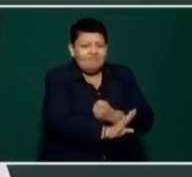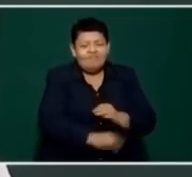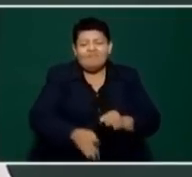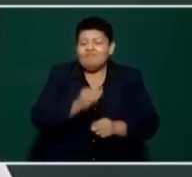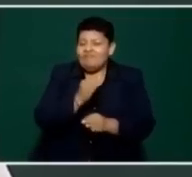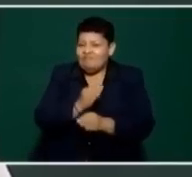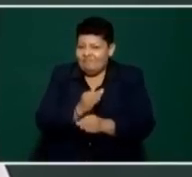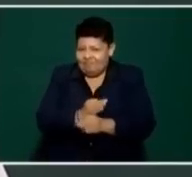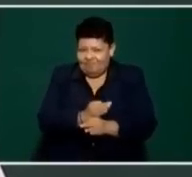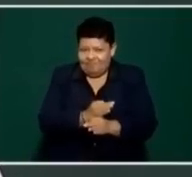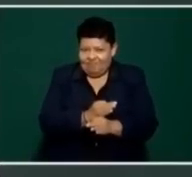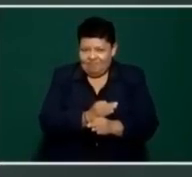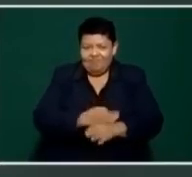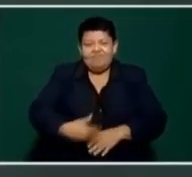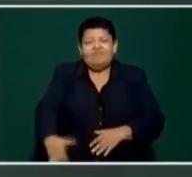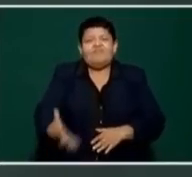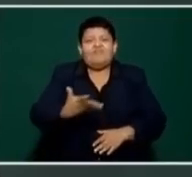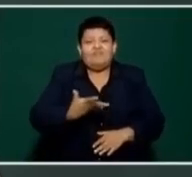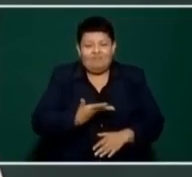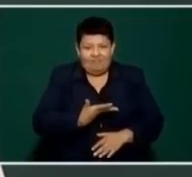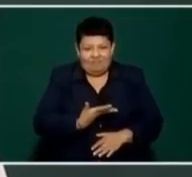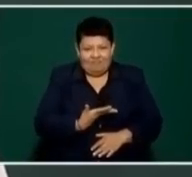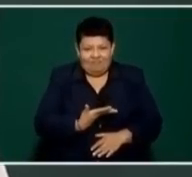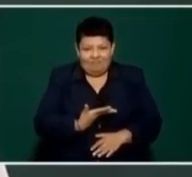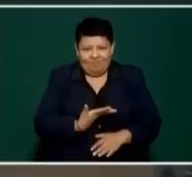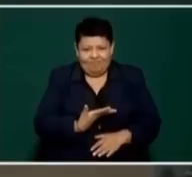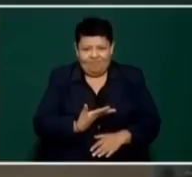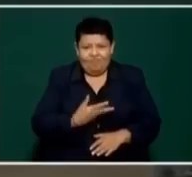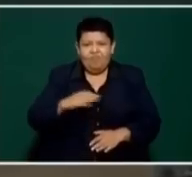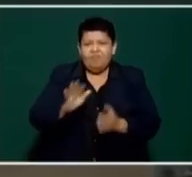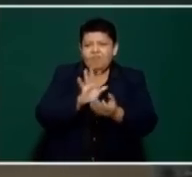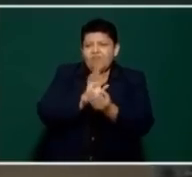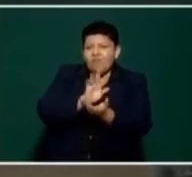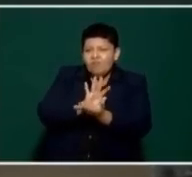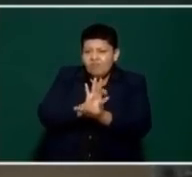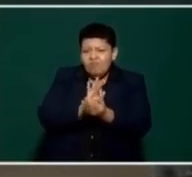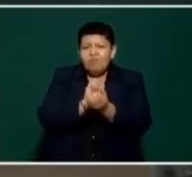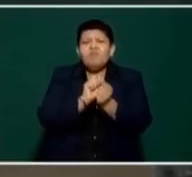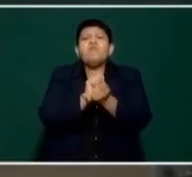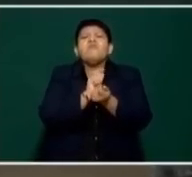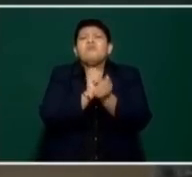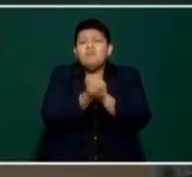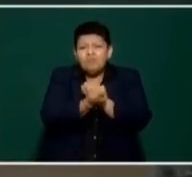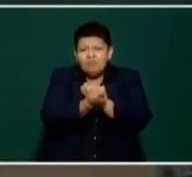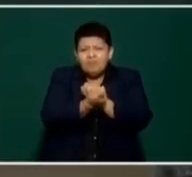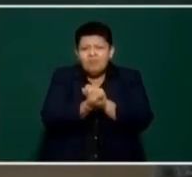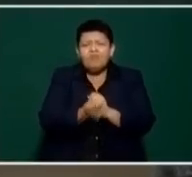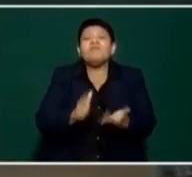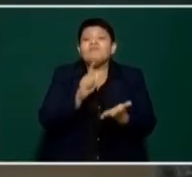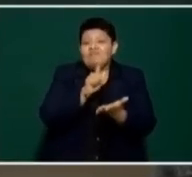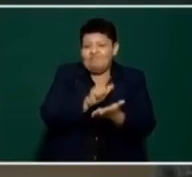ahora hay una reforma constitucional y ya es delito grave